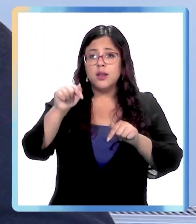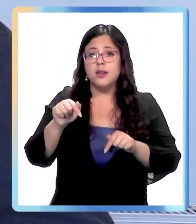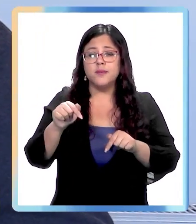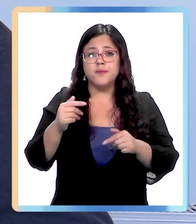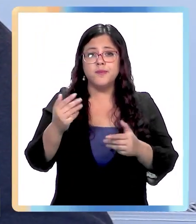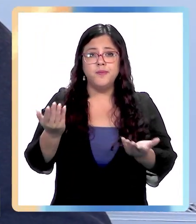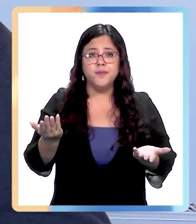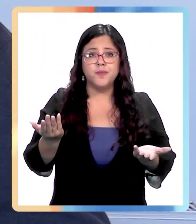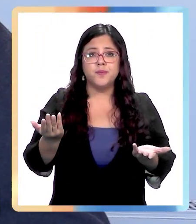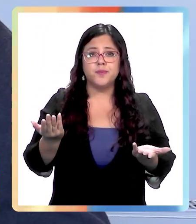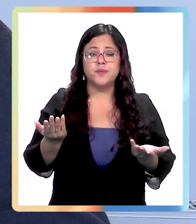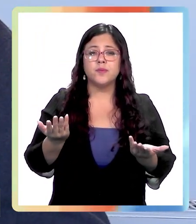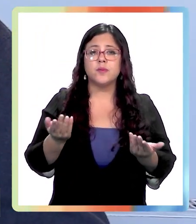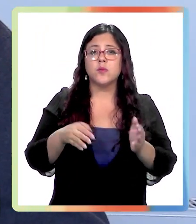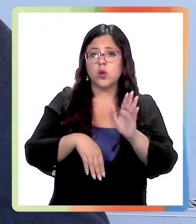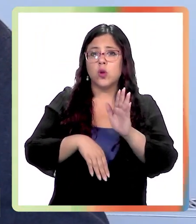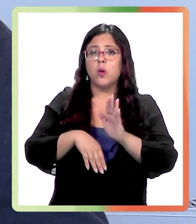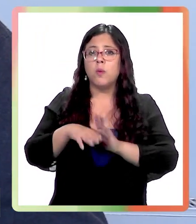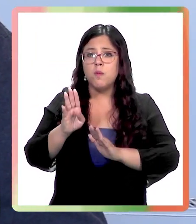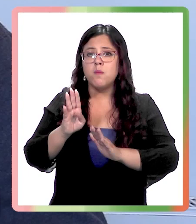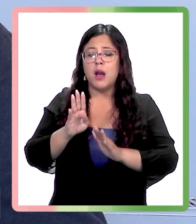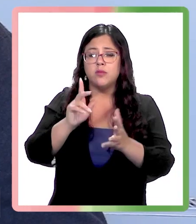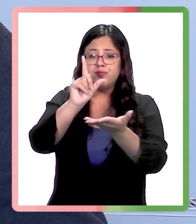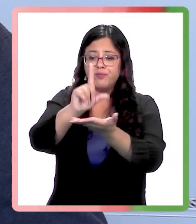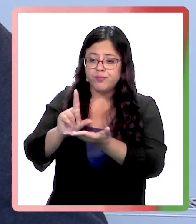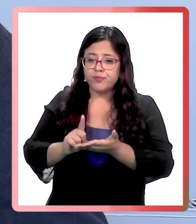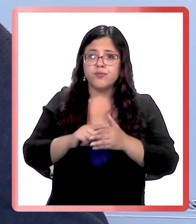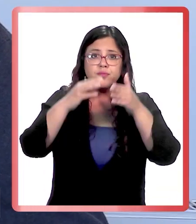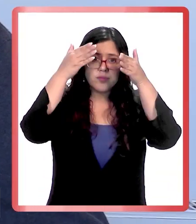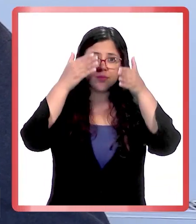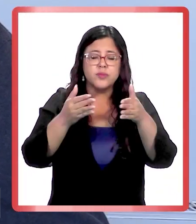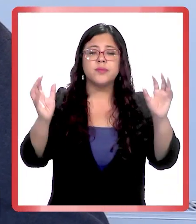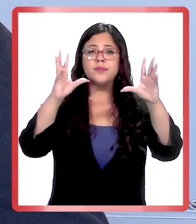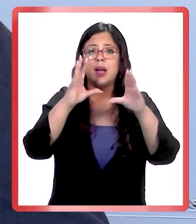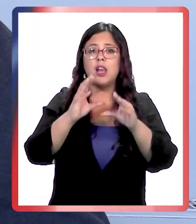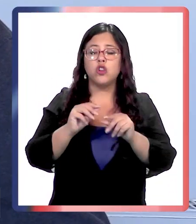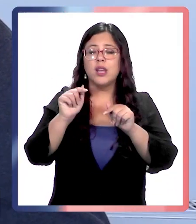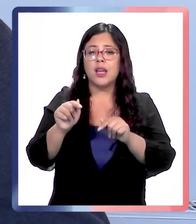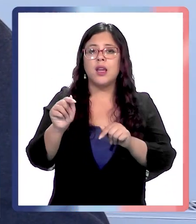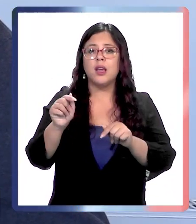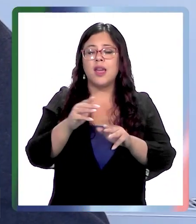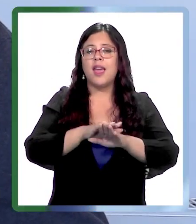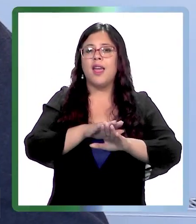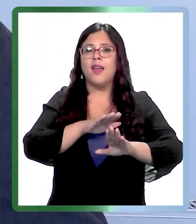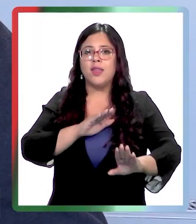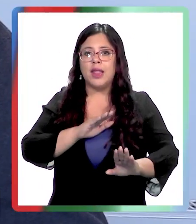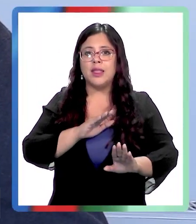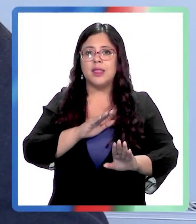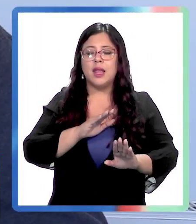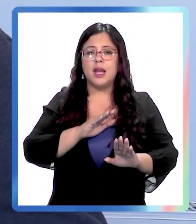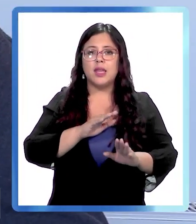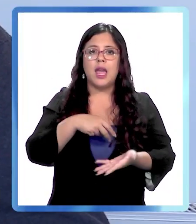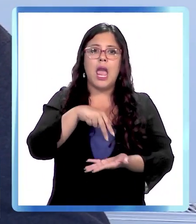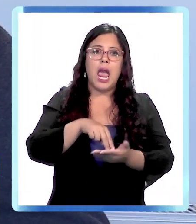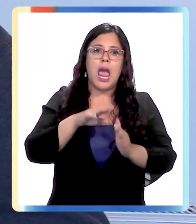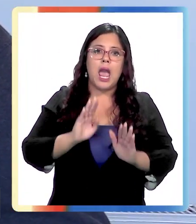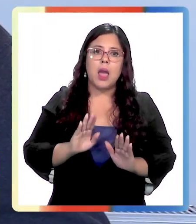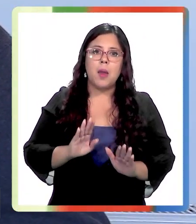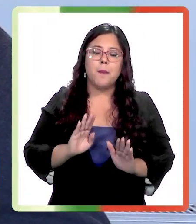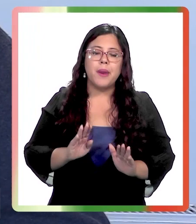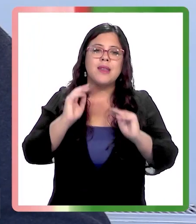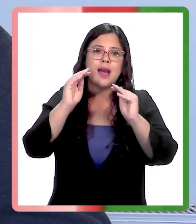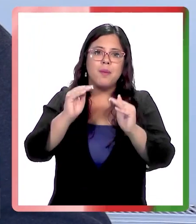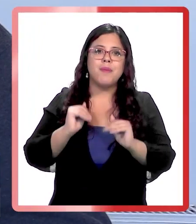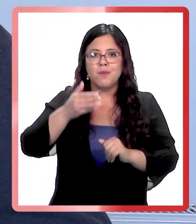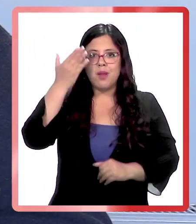lo vamos a dejar un poco más extendido, vamos a tener más puntos de atención para que en la noche no generemos tanta espera como lo